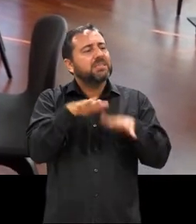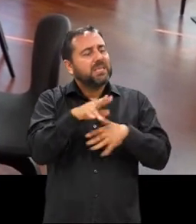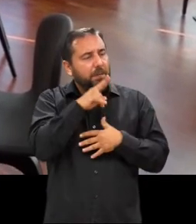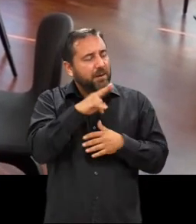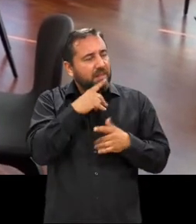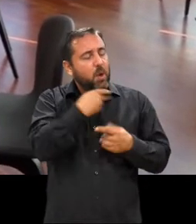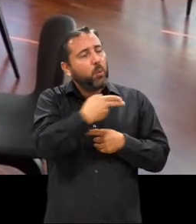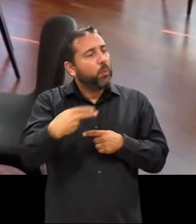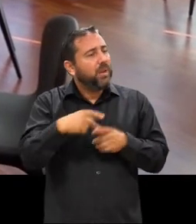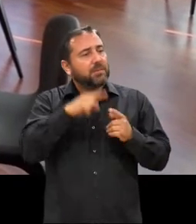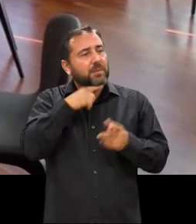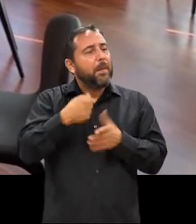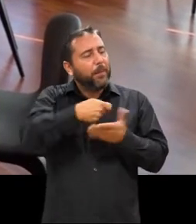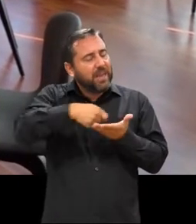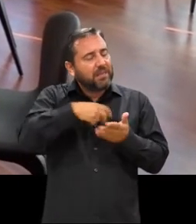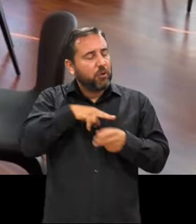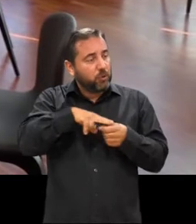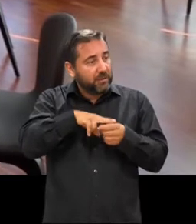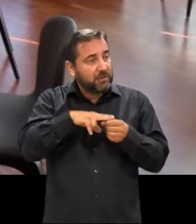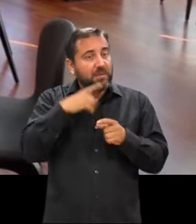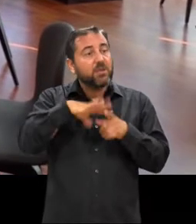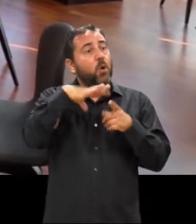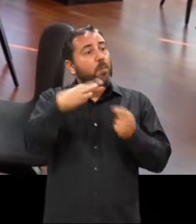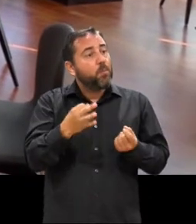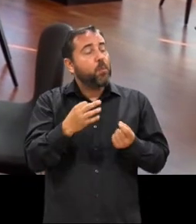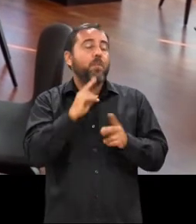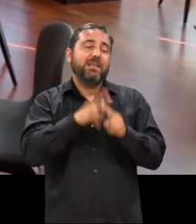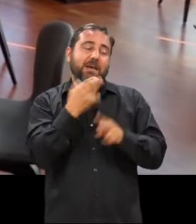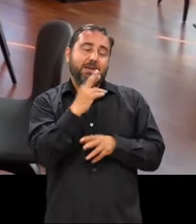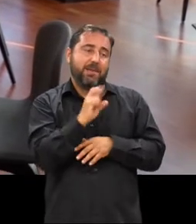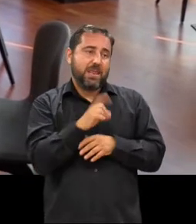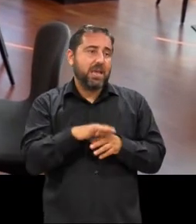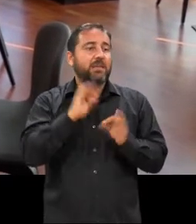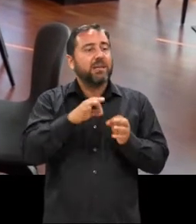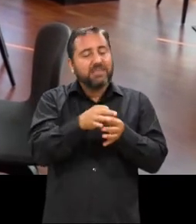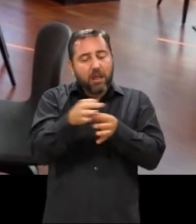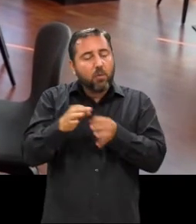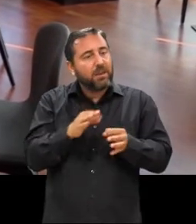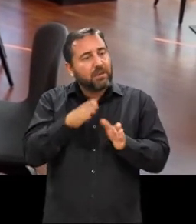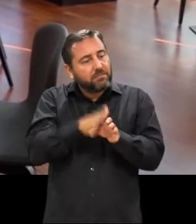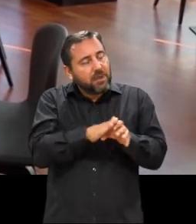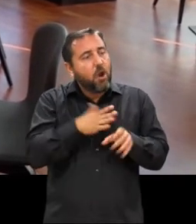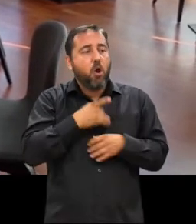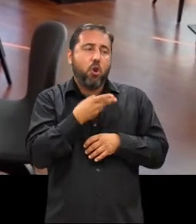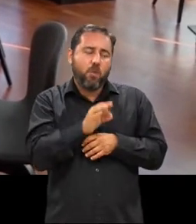en salsa verde, lubina con vinagreta de tomate, pluma ibérica macerada y escalopines de lomo.